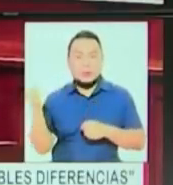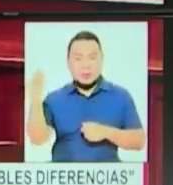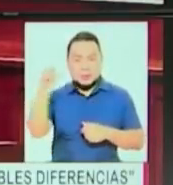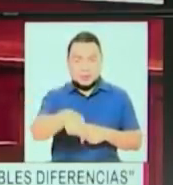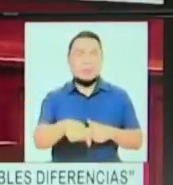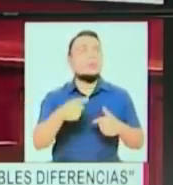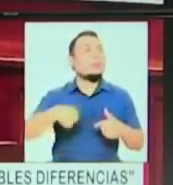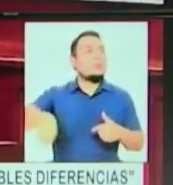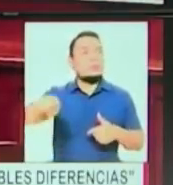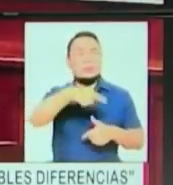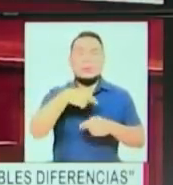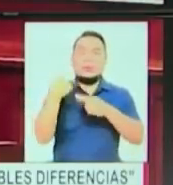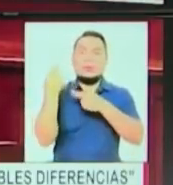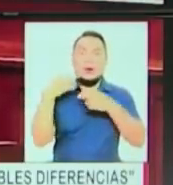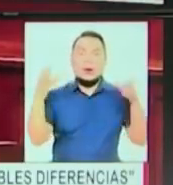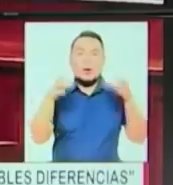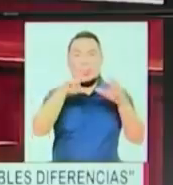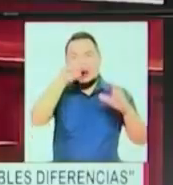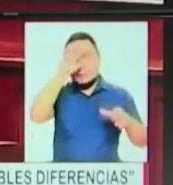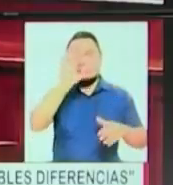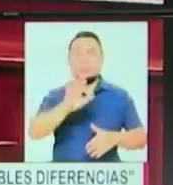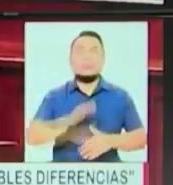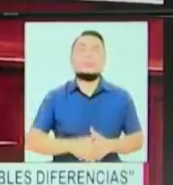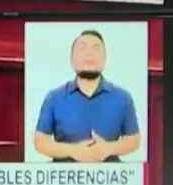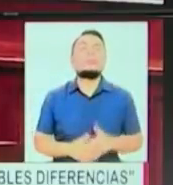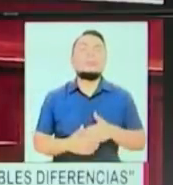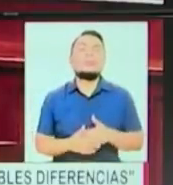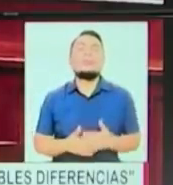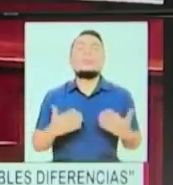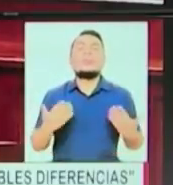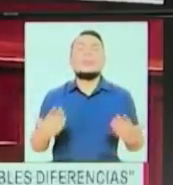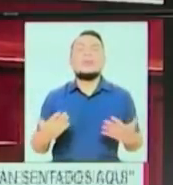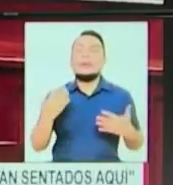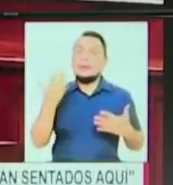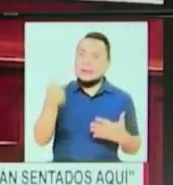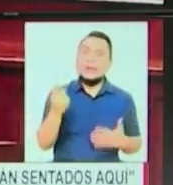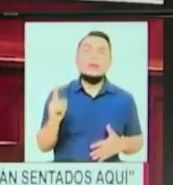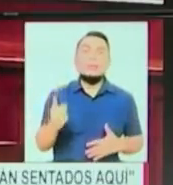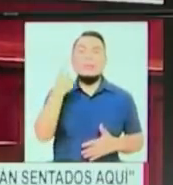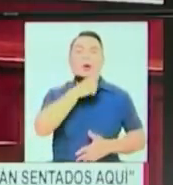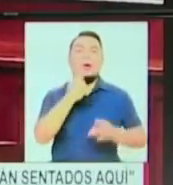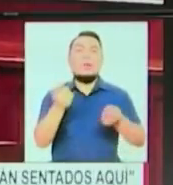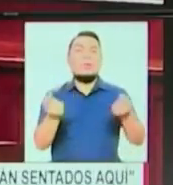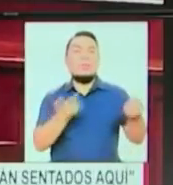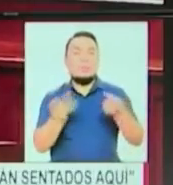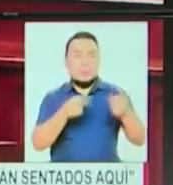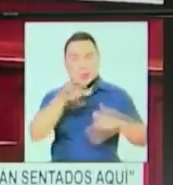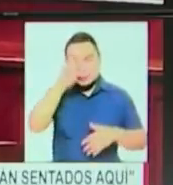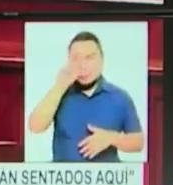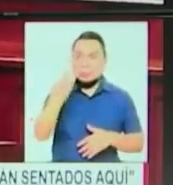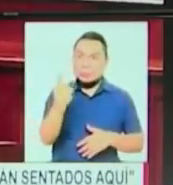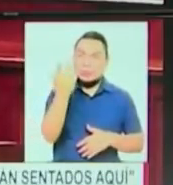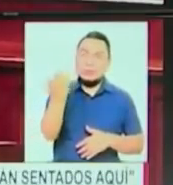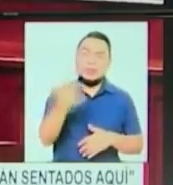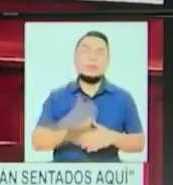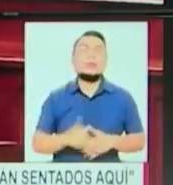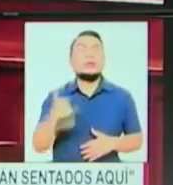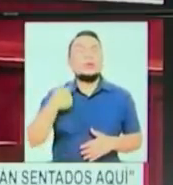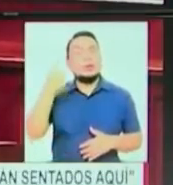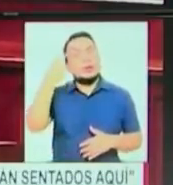gas para los carros. ¿Dónde está el drawback para las empresas que inviertan en gas natural vehicular en los grifos? No está la ley,